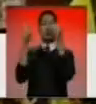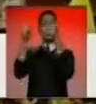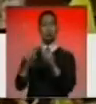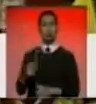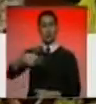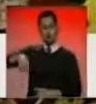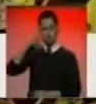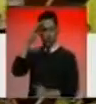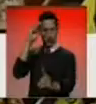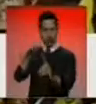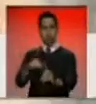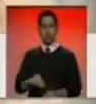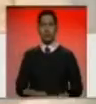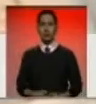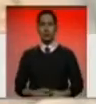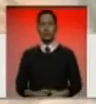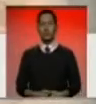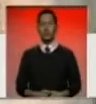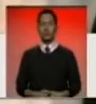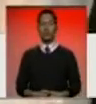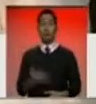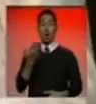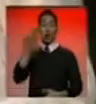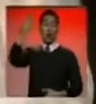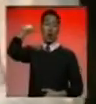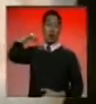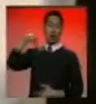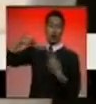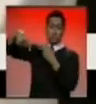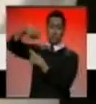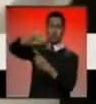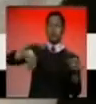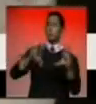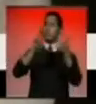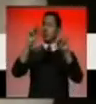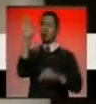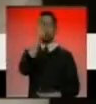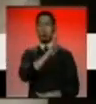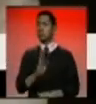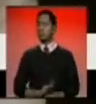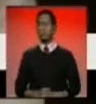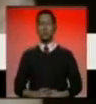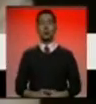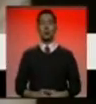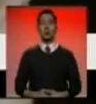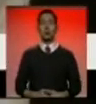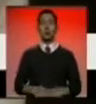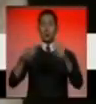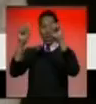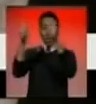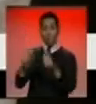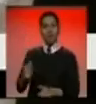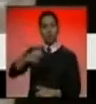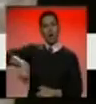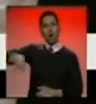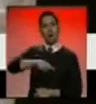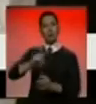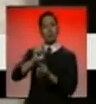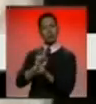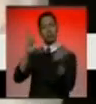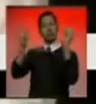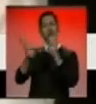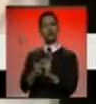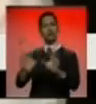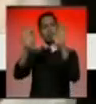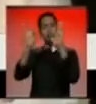dio este mensaje. Pasado nunca más, compañeros y compañeras. Los artesanos son actores de cambio, son